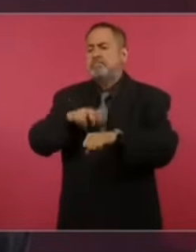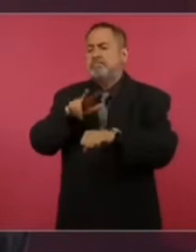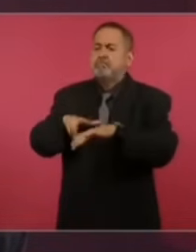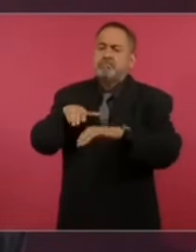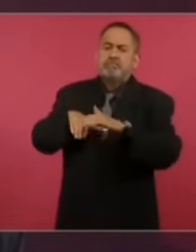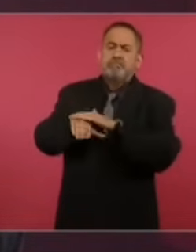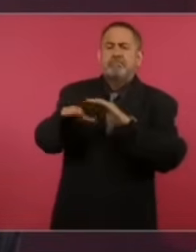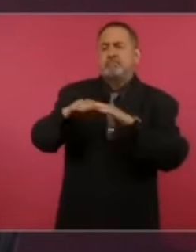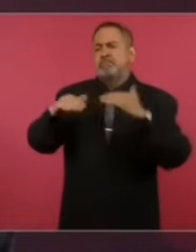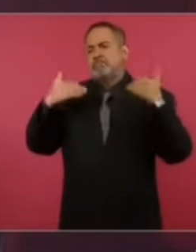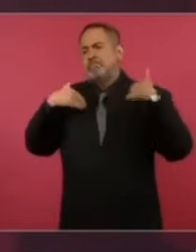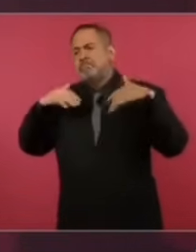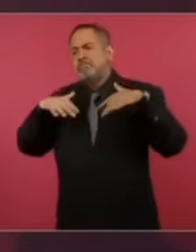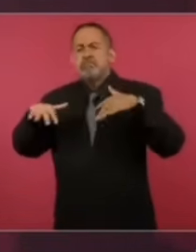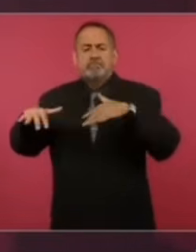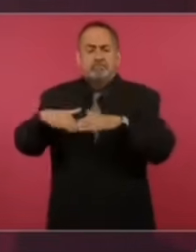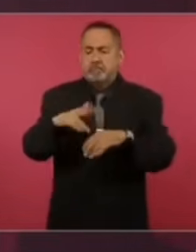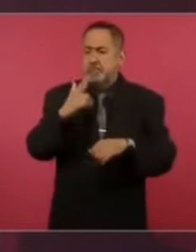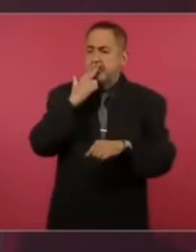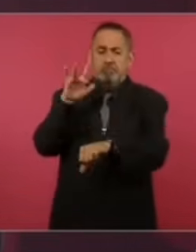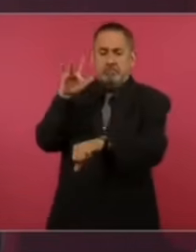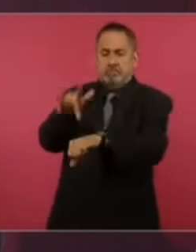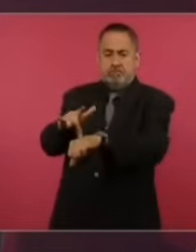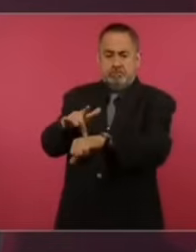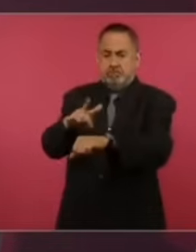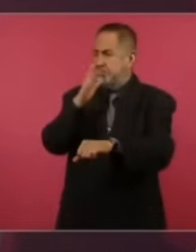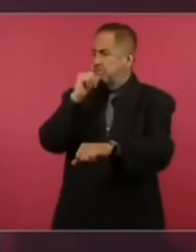natural en una reserva